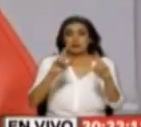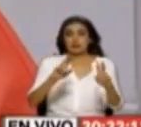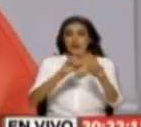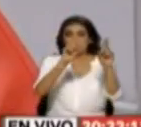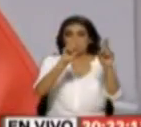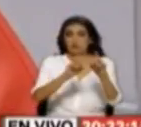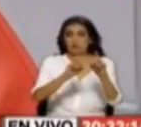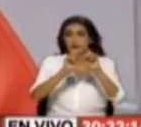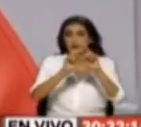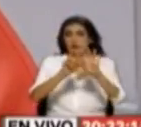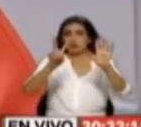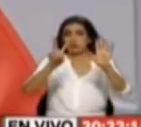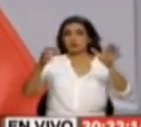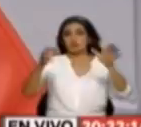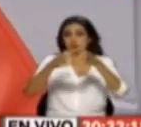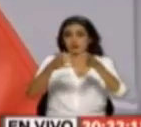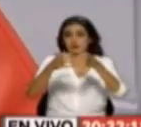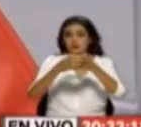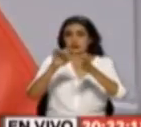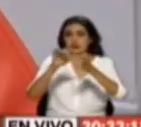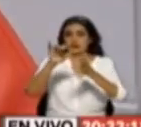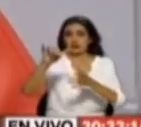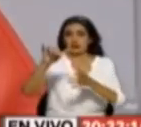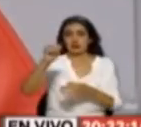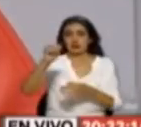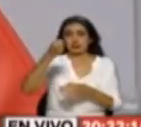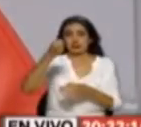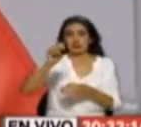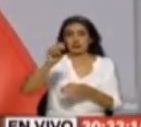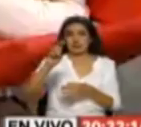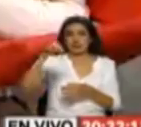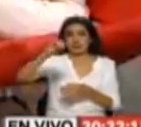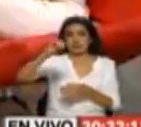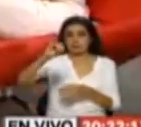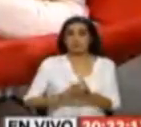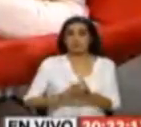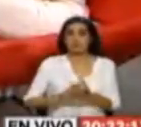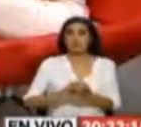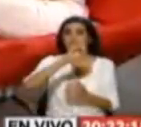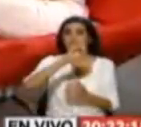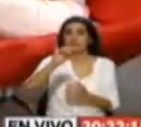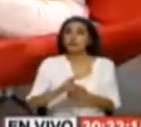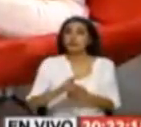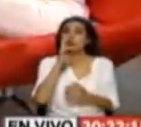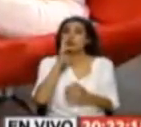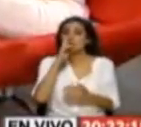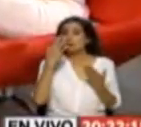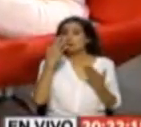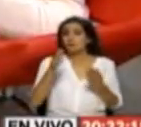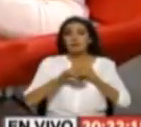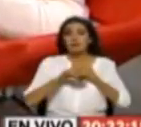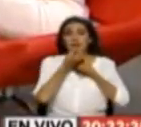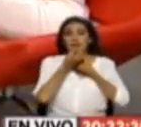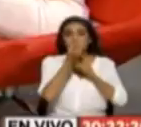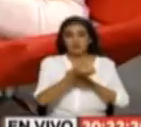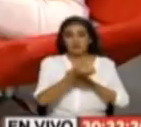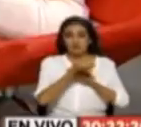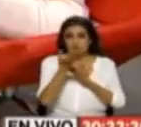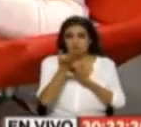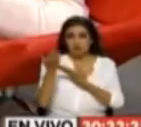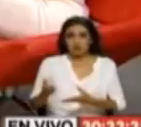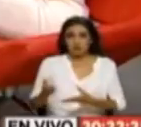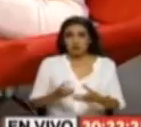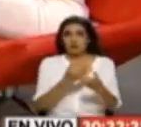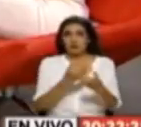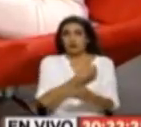pregunta 7 sobre el Parque Nacional Yasuní. Ya desde el mes de junio está presentado el informe de esta comisión técnica al presidente